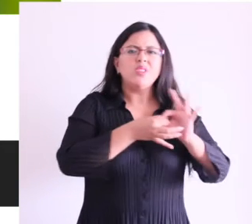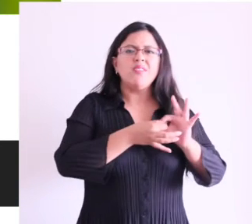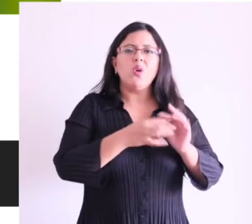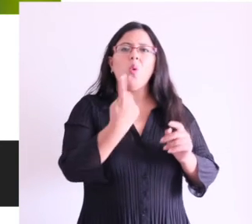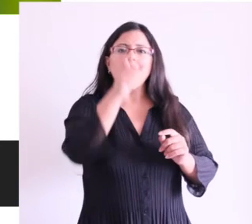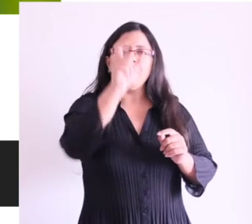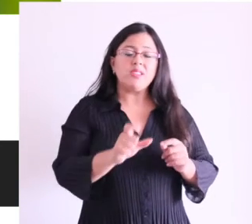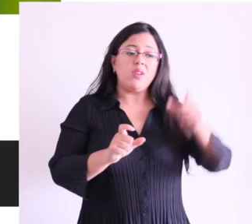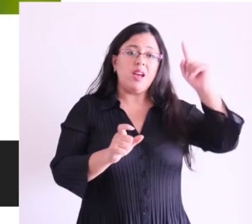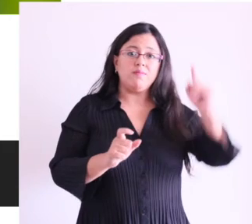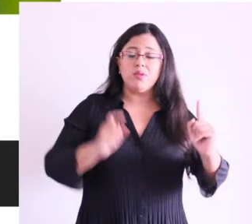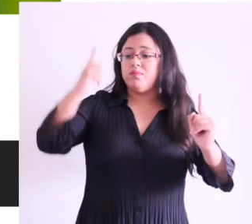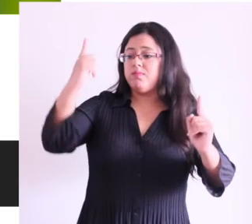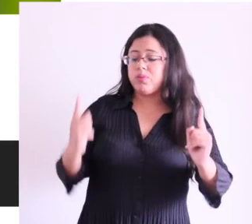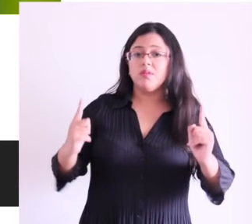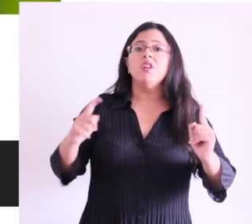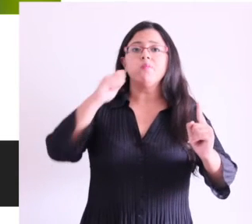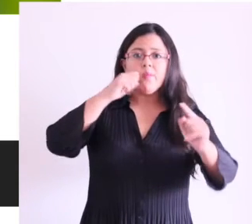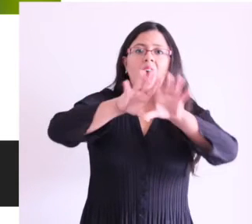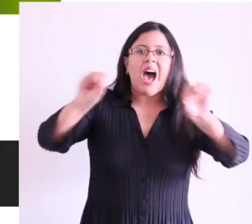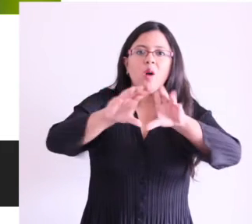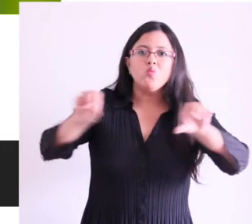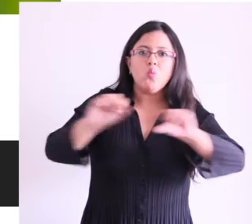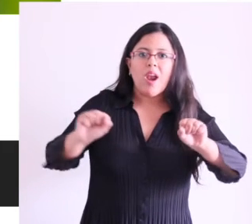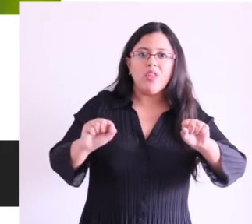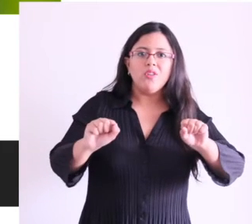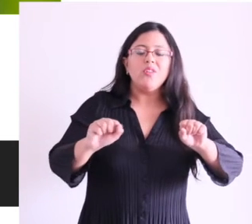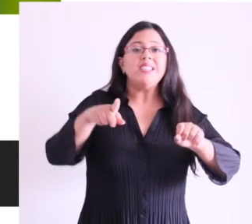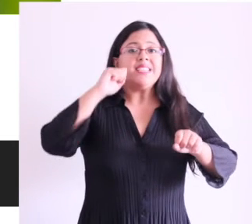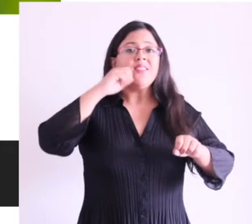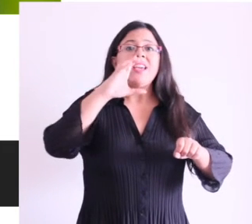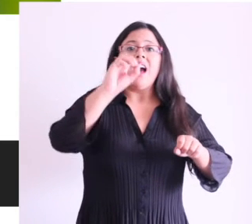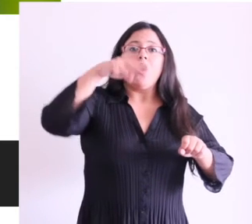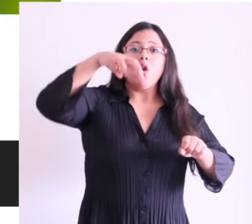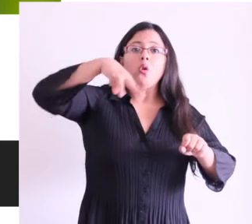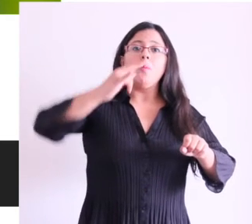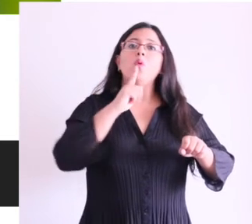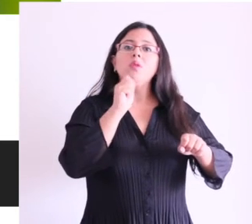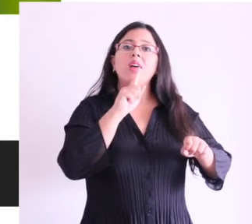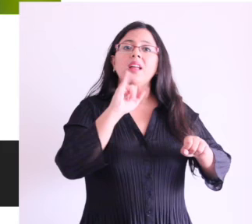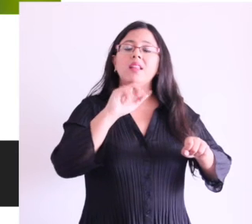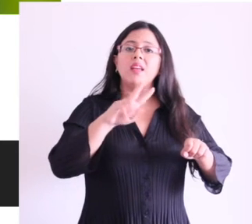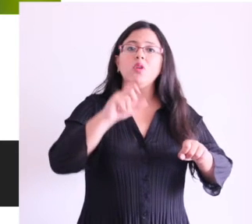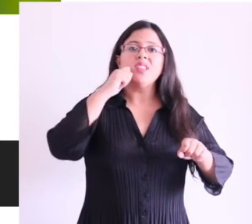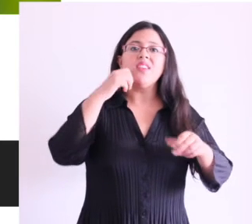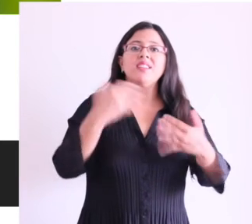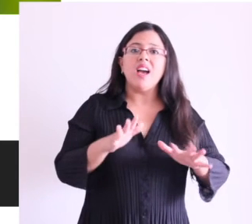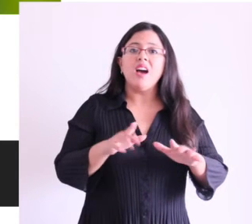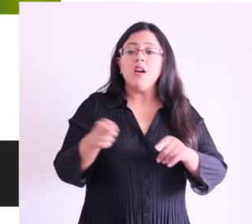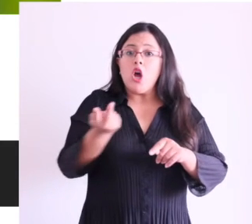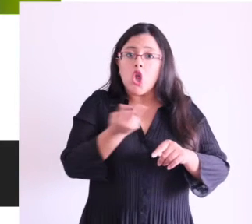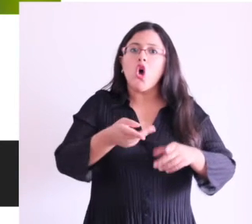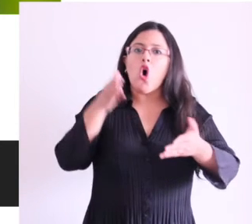un arrendador y un arrendatario. Además es oneroso conmutativo, pues ambas partes se obligan a dar, hacer